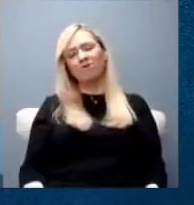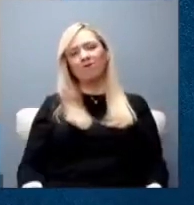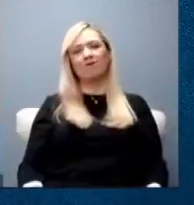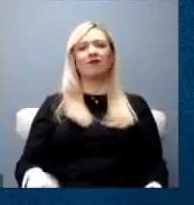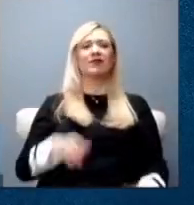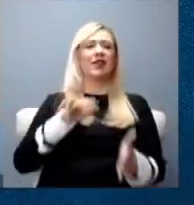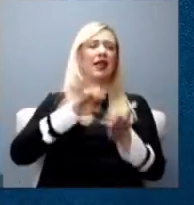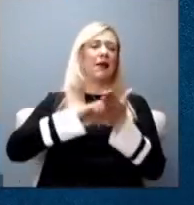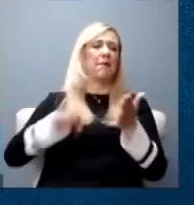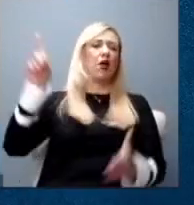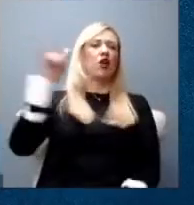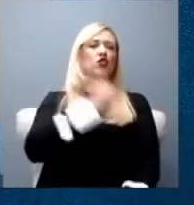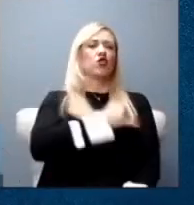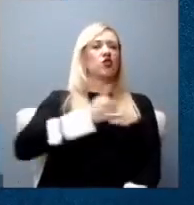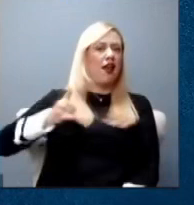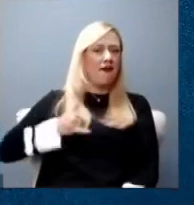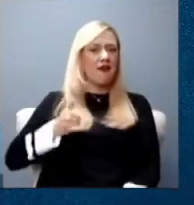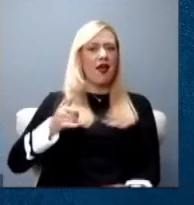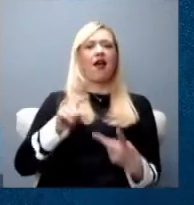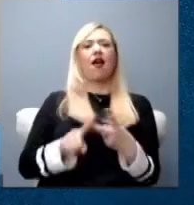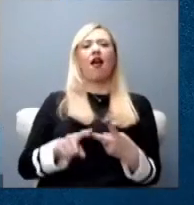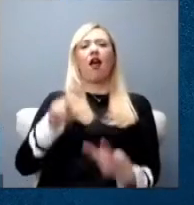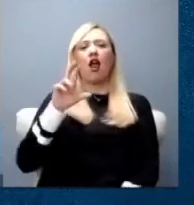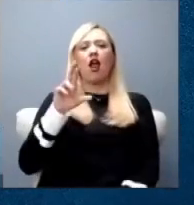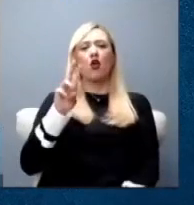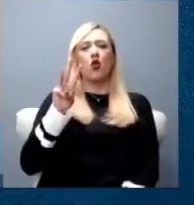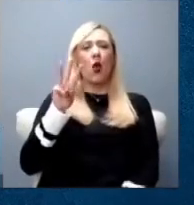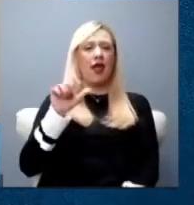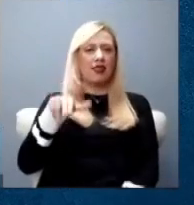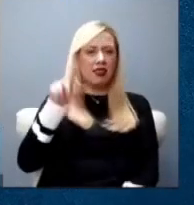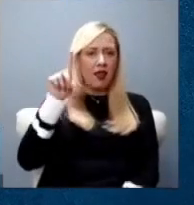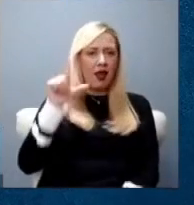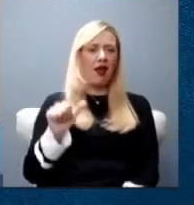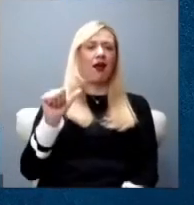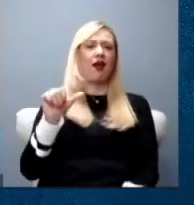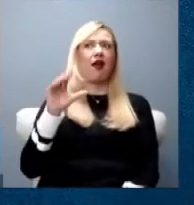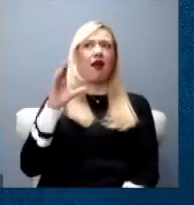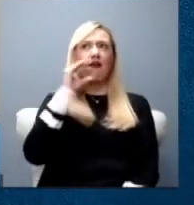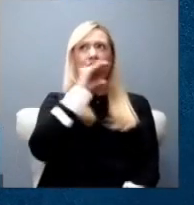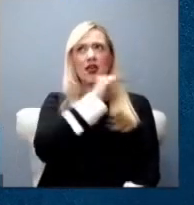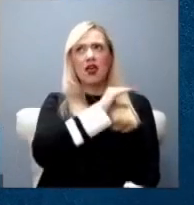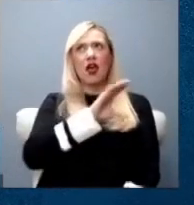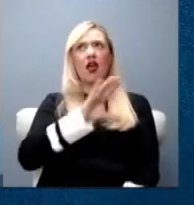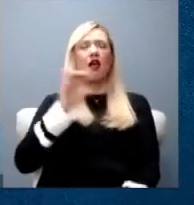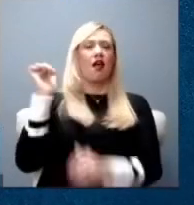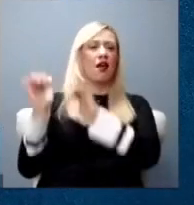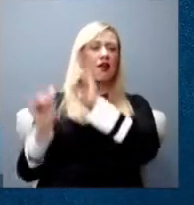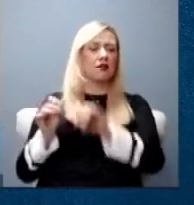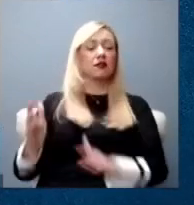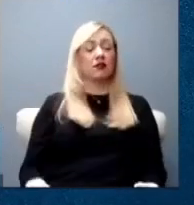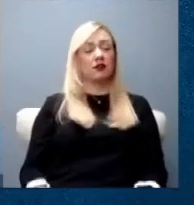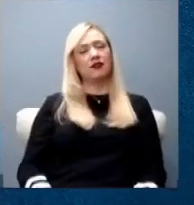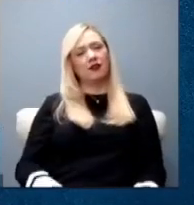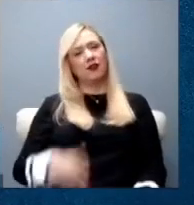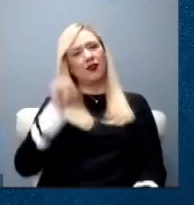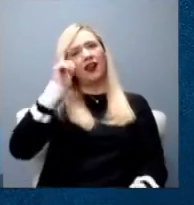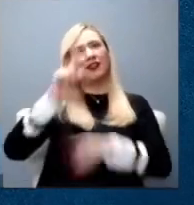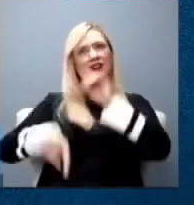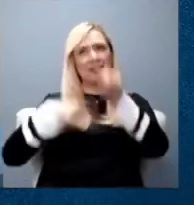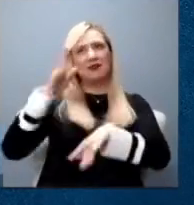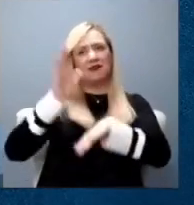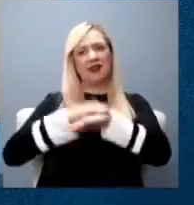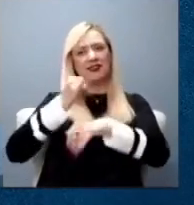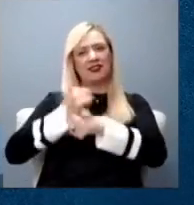Yugoslavia y Ruanda, pero bueno, queda ahí para que quien esté interesado ahonde en los temas y pueda seguir